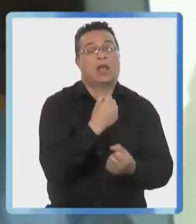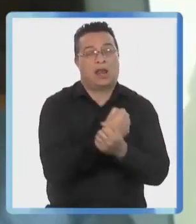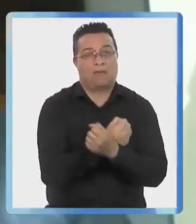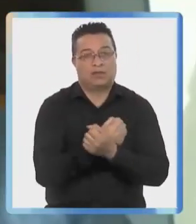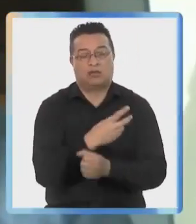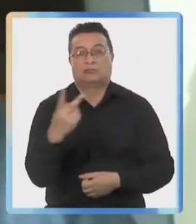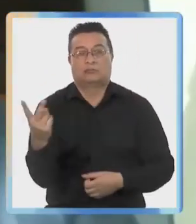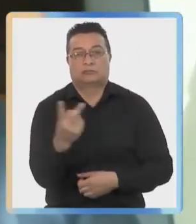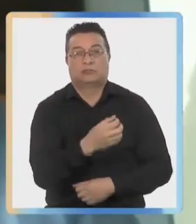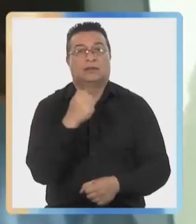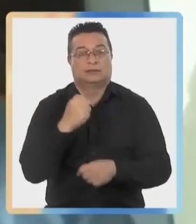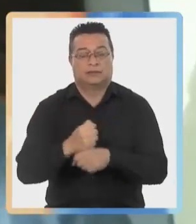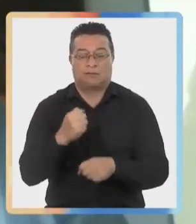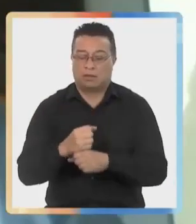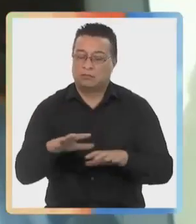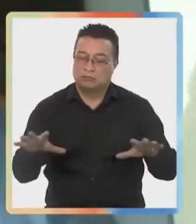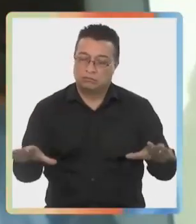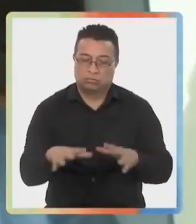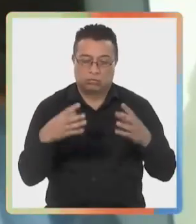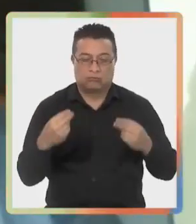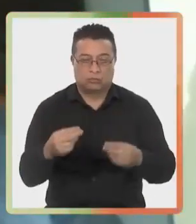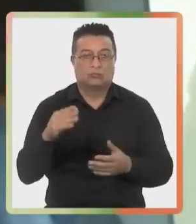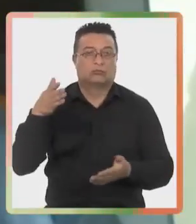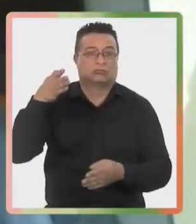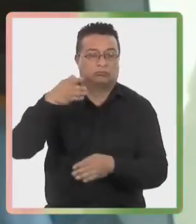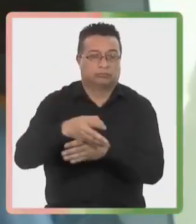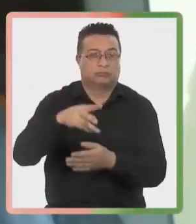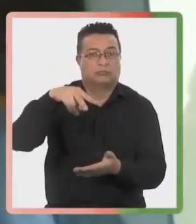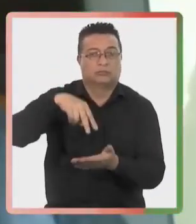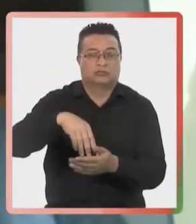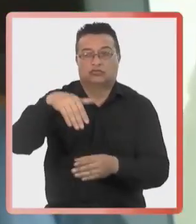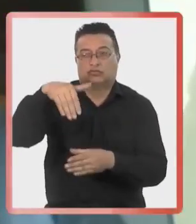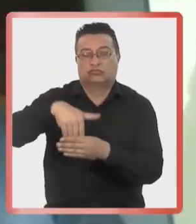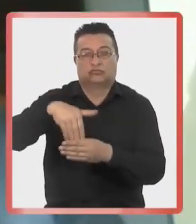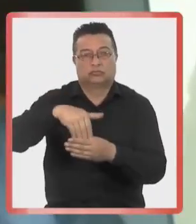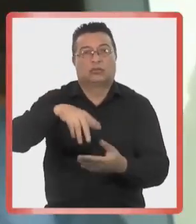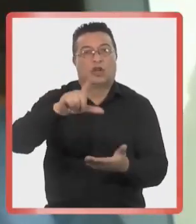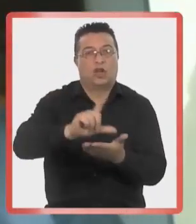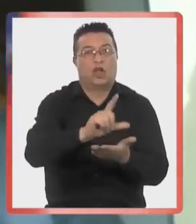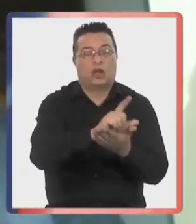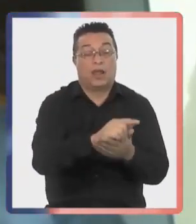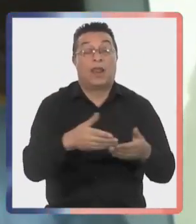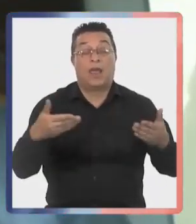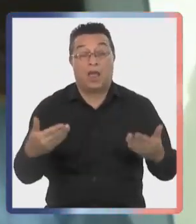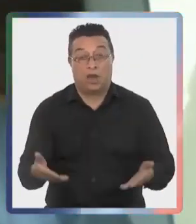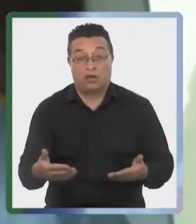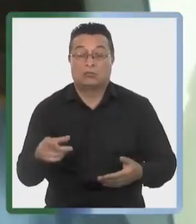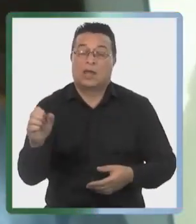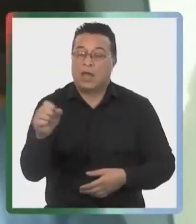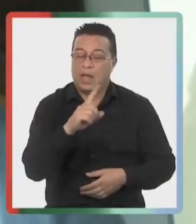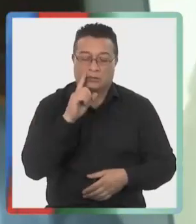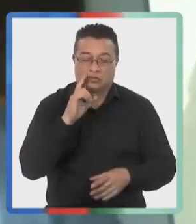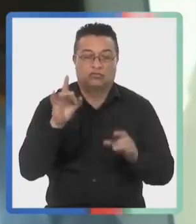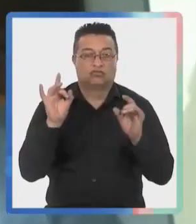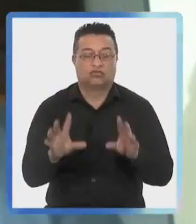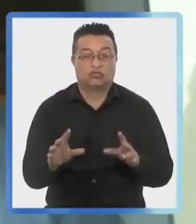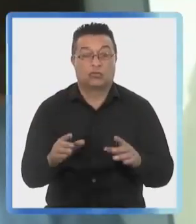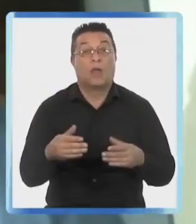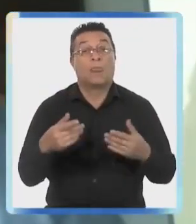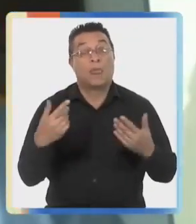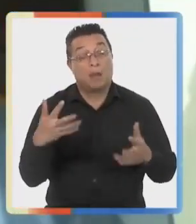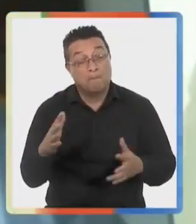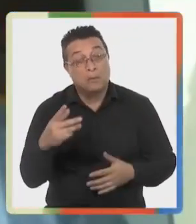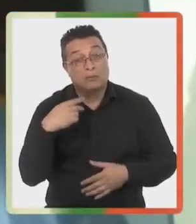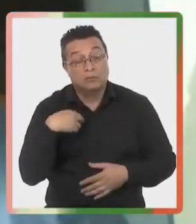Ellos cumplen una labor encomiable de estar presentes en todos los locales de votaciones. Esta vez va a ser así. Pero a su vez